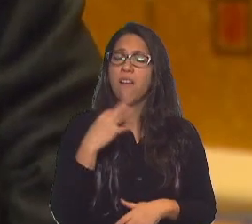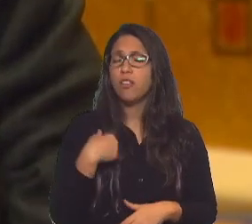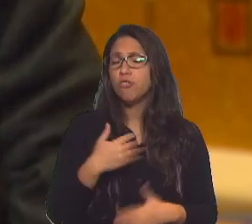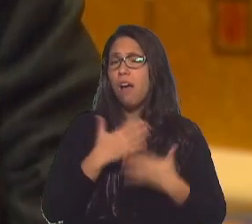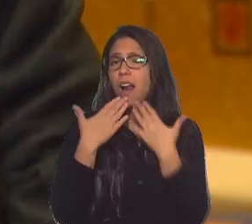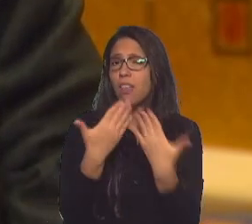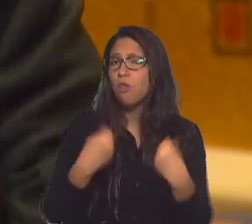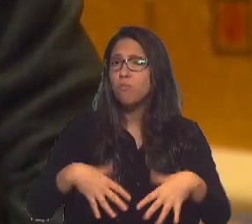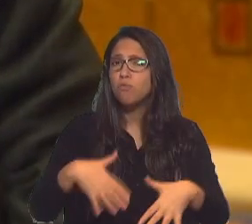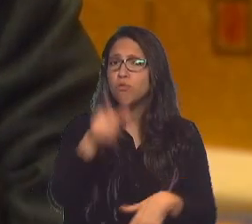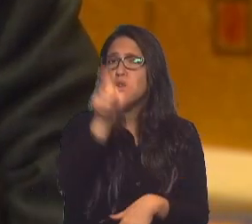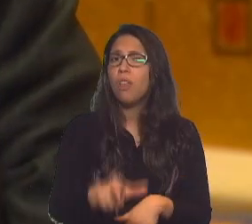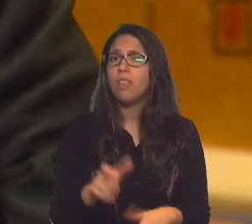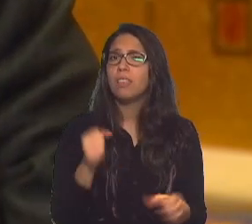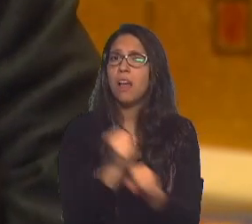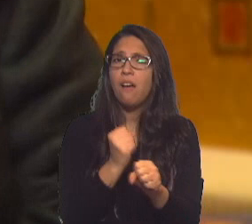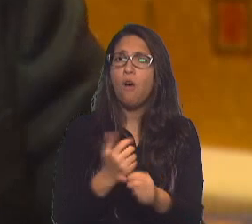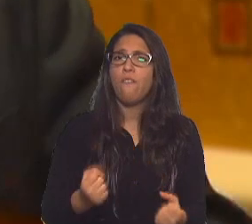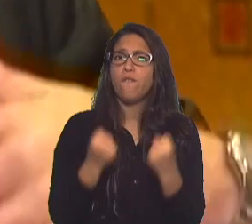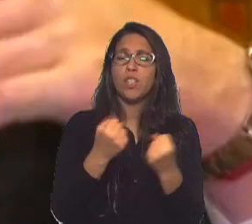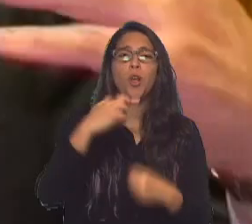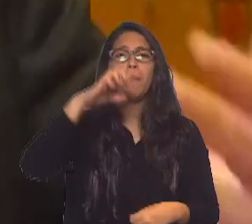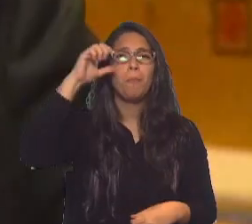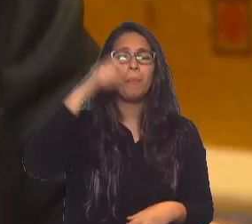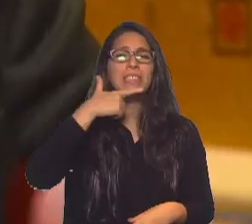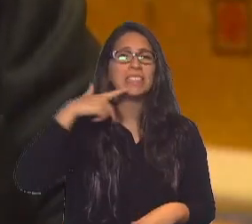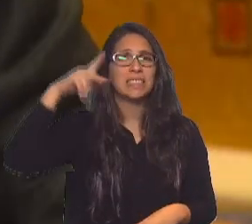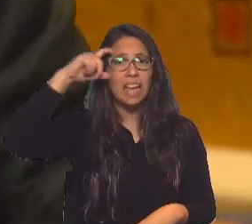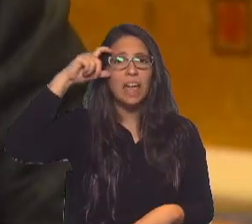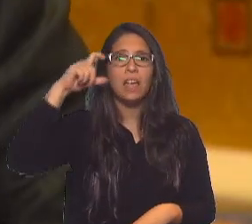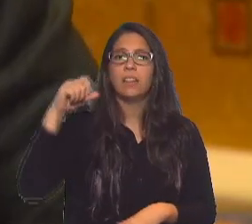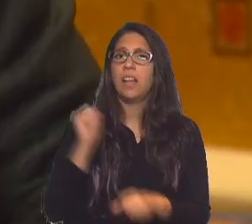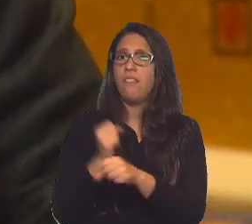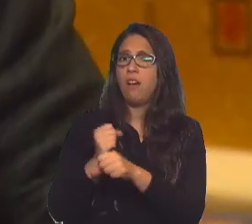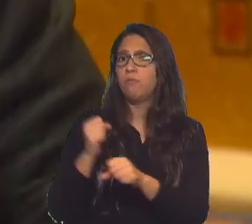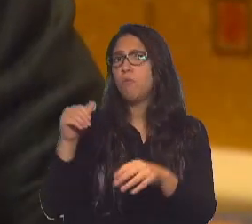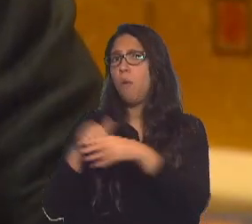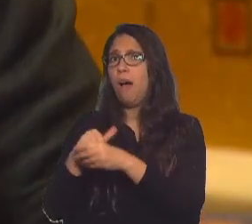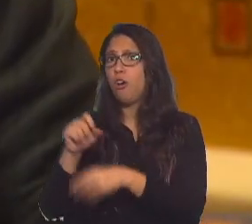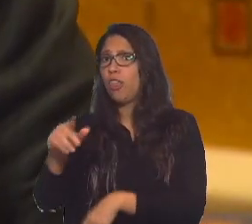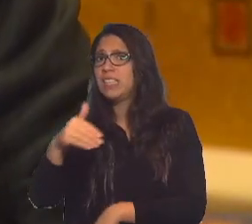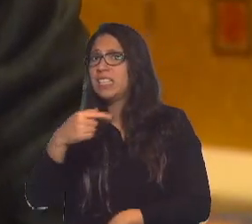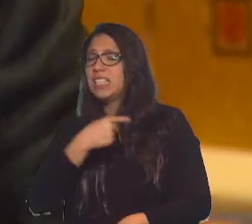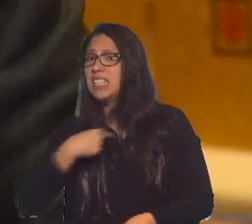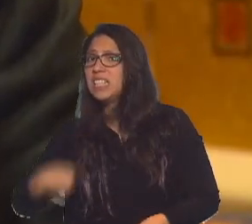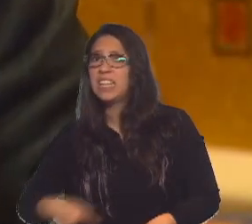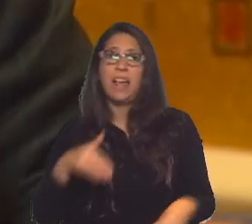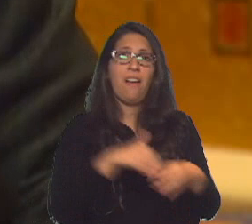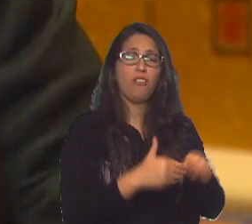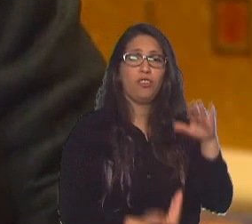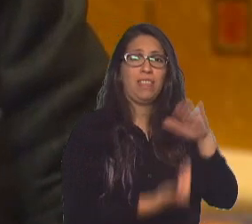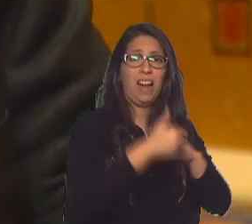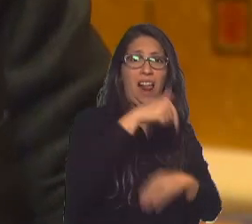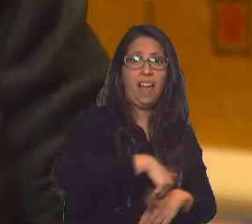muy agradecido por todo su esfuerzo. Miguel Pese, trabajando con su par del Banco Popular de China.